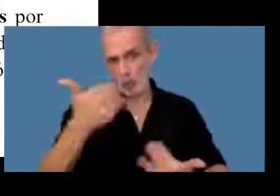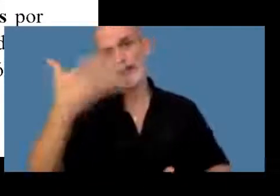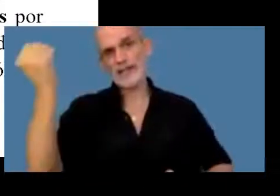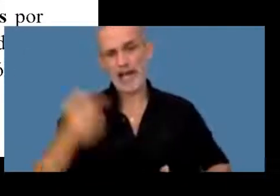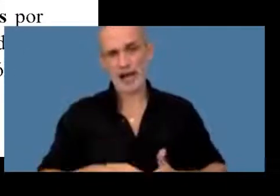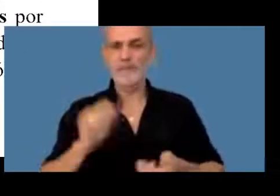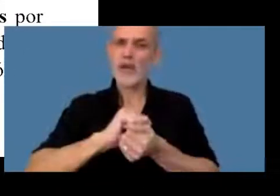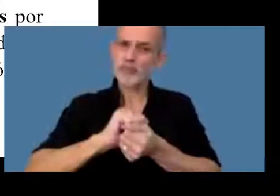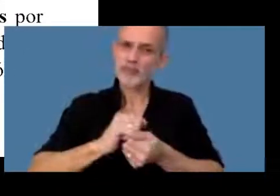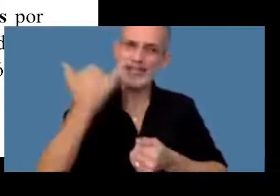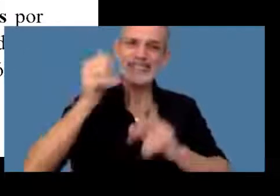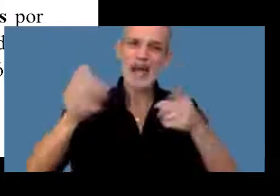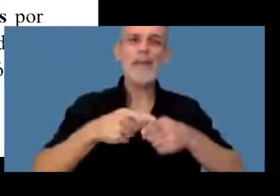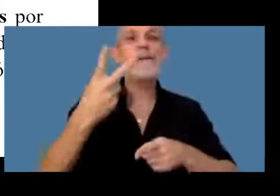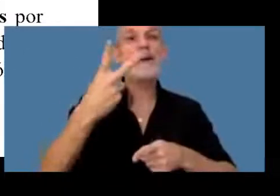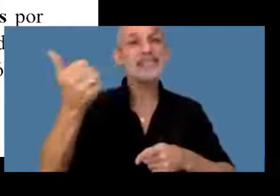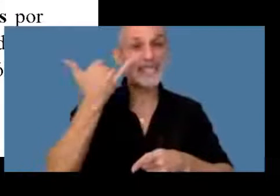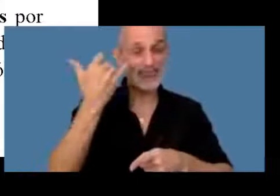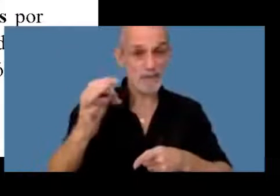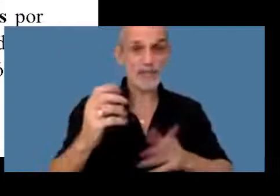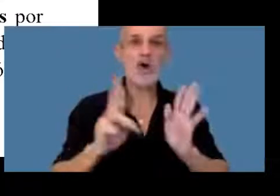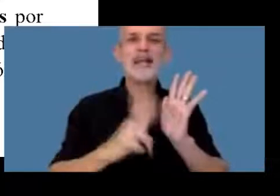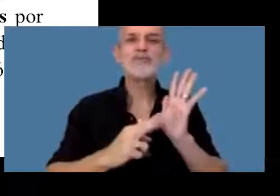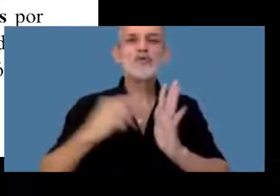el 26 de mayo la Resolución General